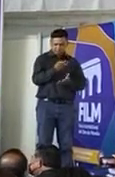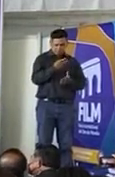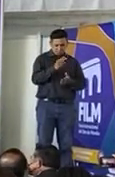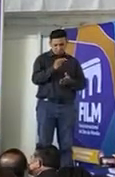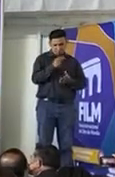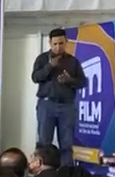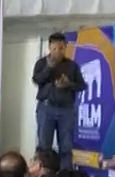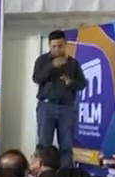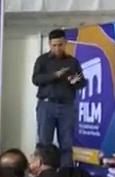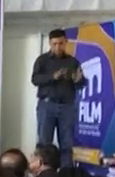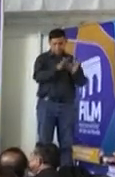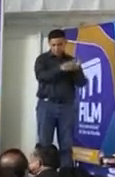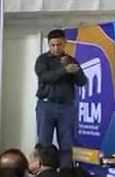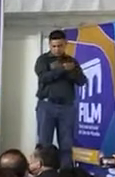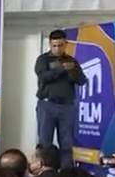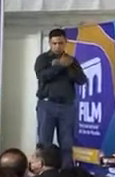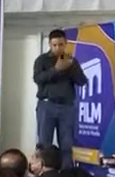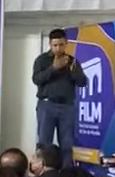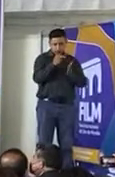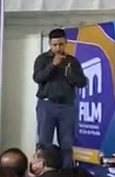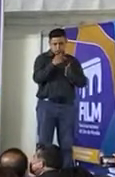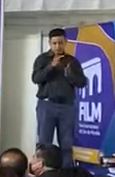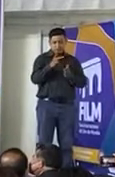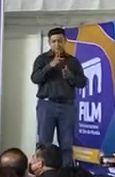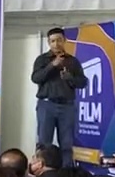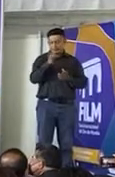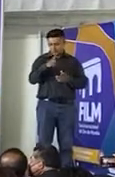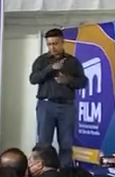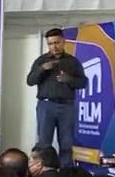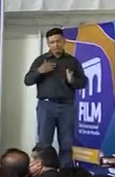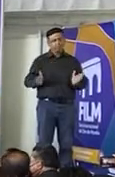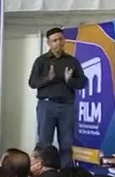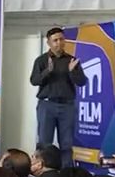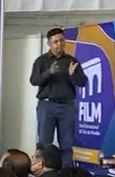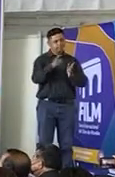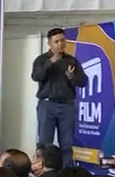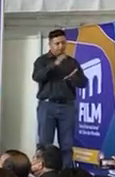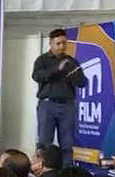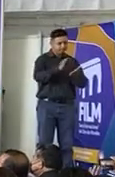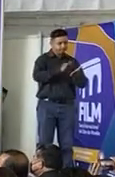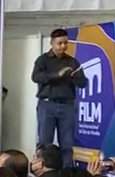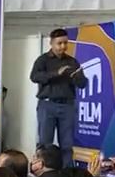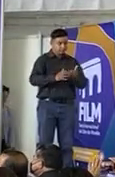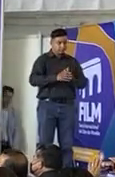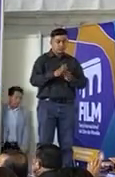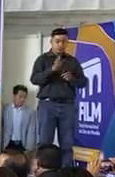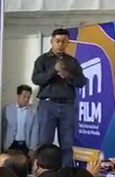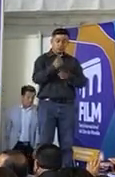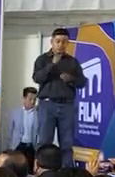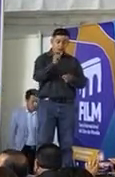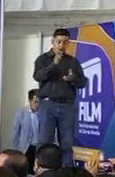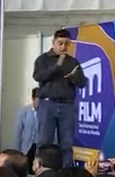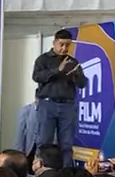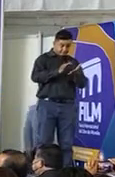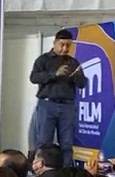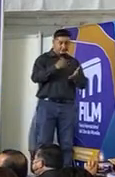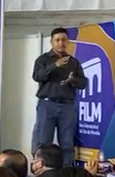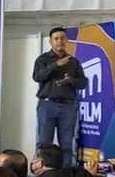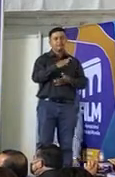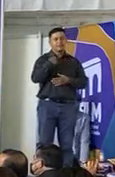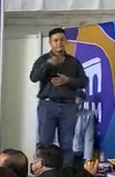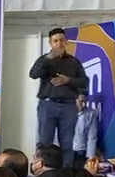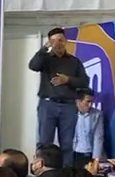importancia. Me refiero a actividades de fomento a la lectura. Porque es a través de la lectura donde podemos